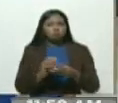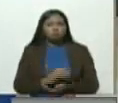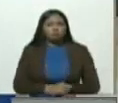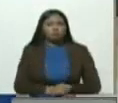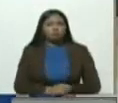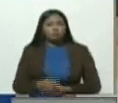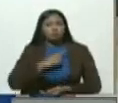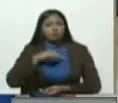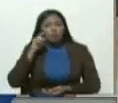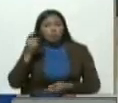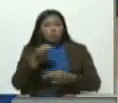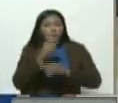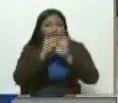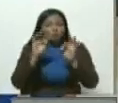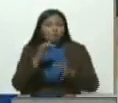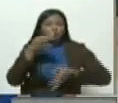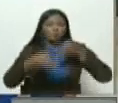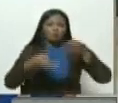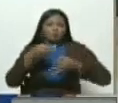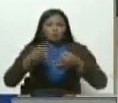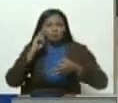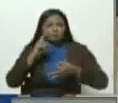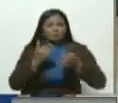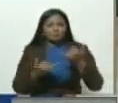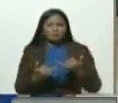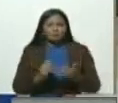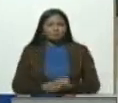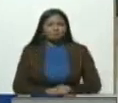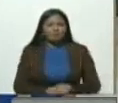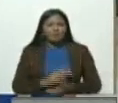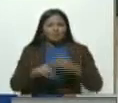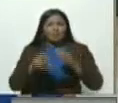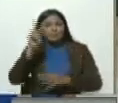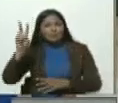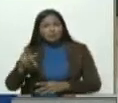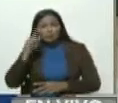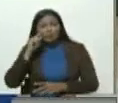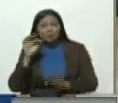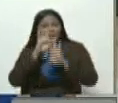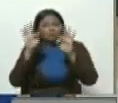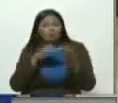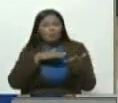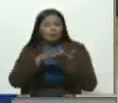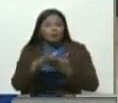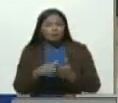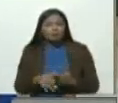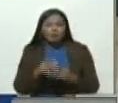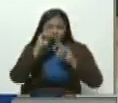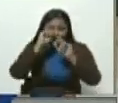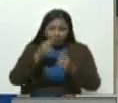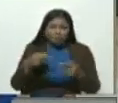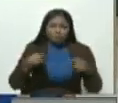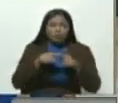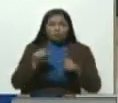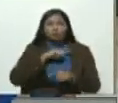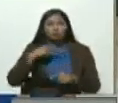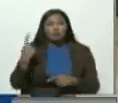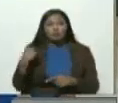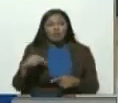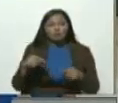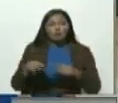busca es que la justicia esté al alcance de todos los venezolanos de una manera gratuita, honesta, donde tengamos